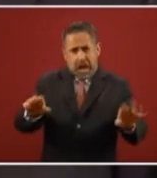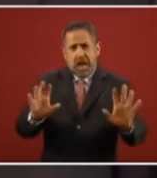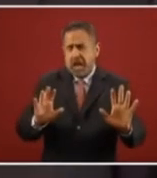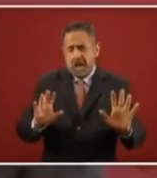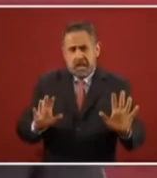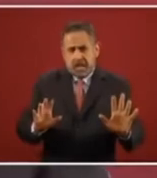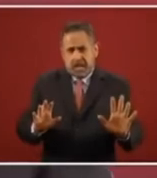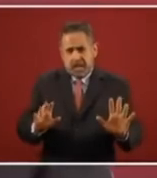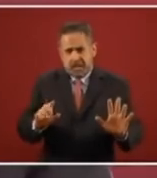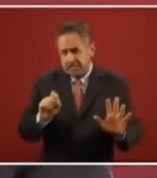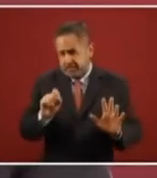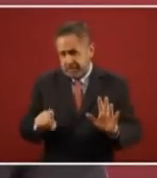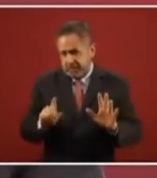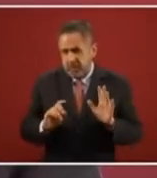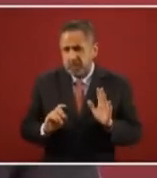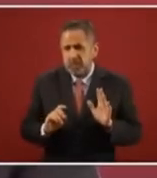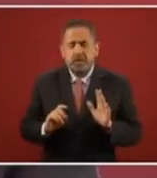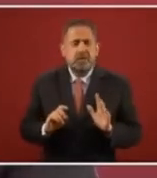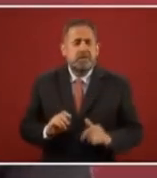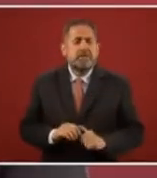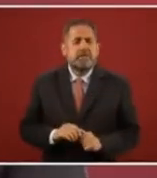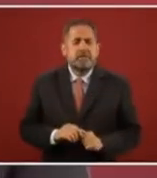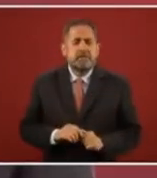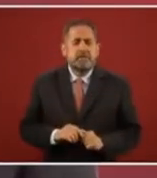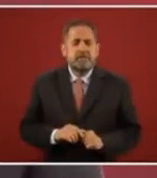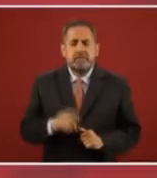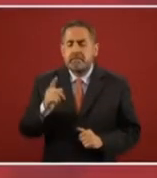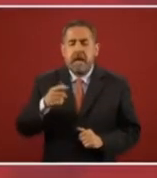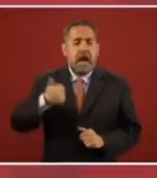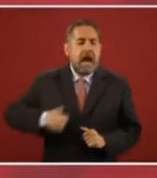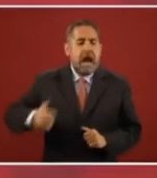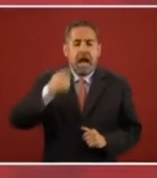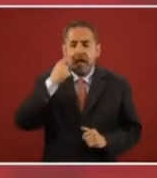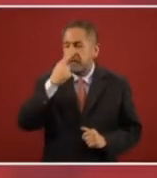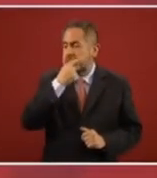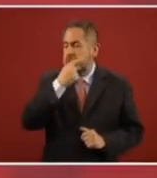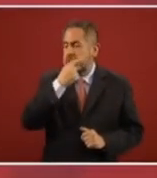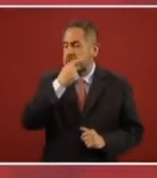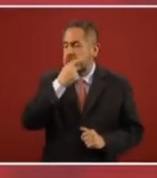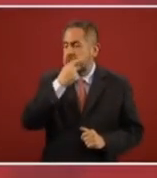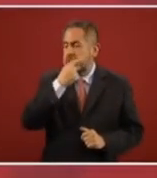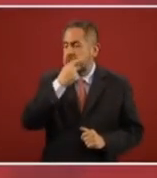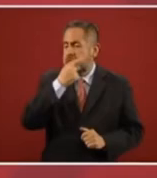es de cada quien de acumulación